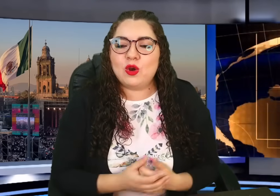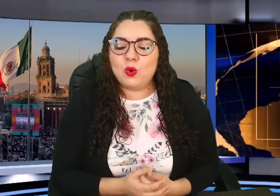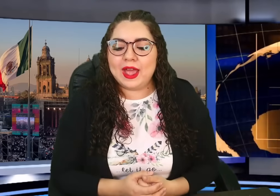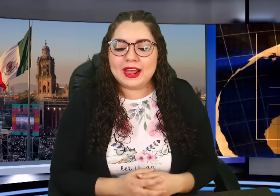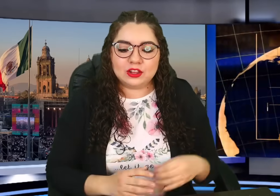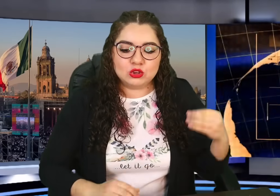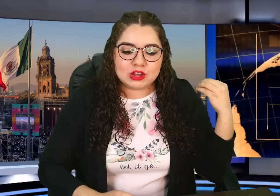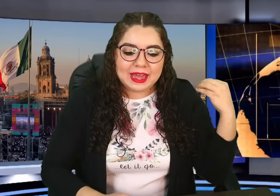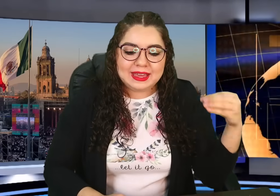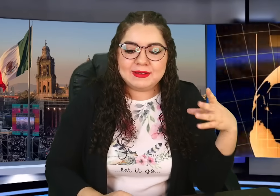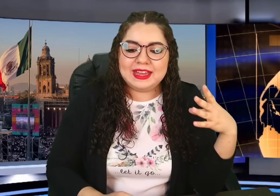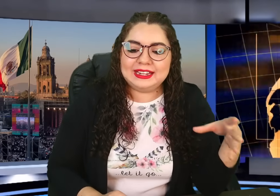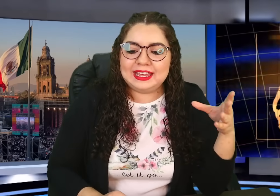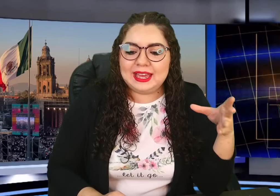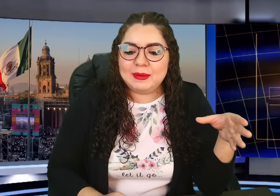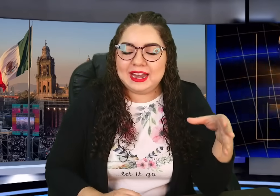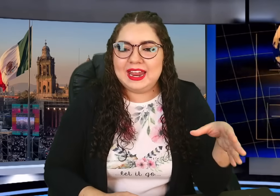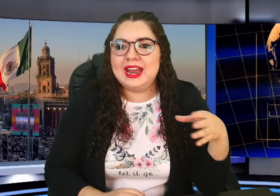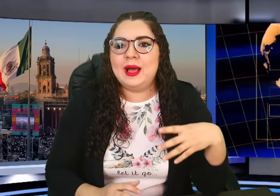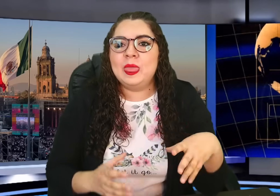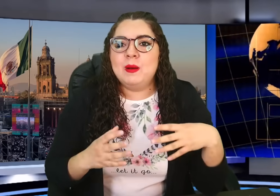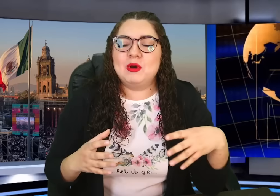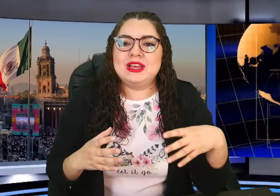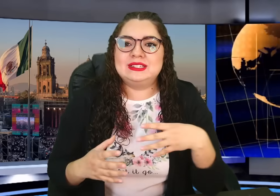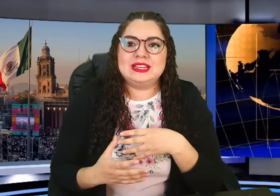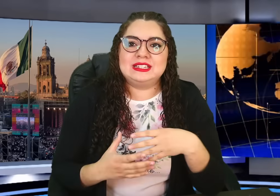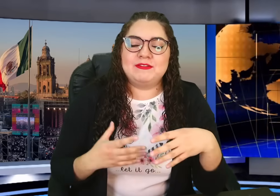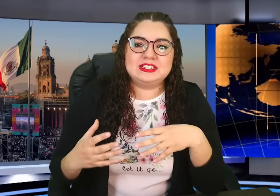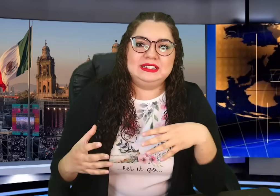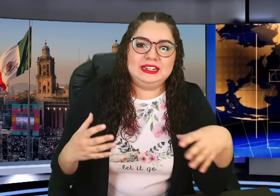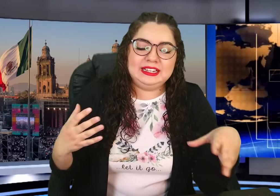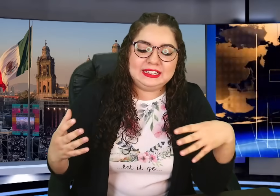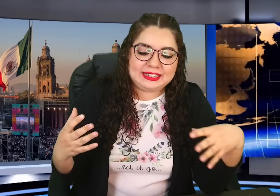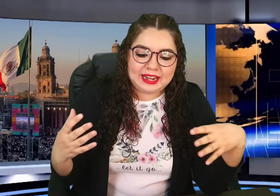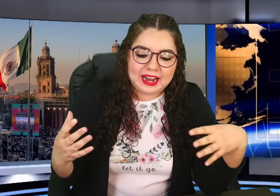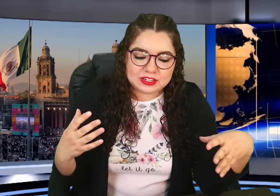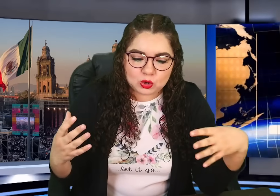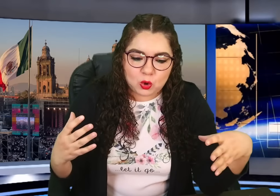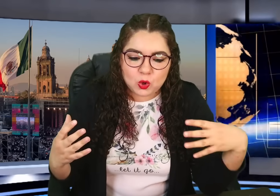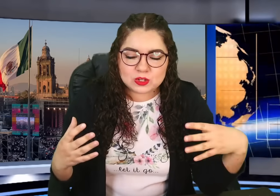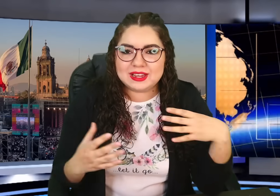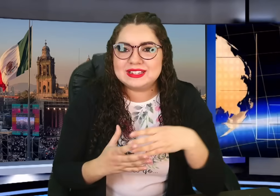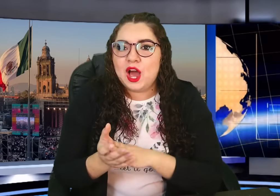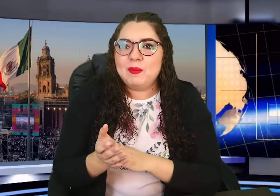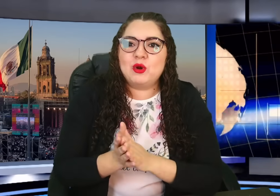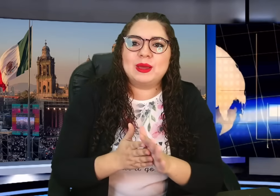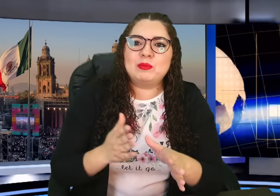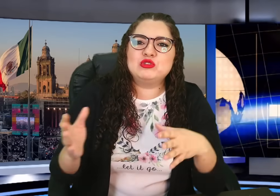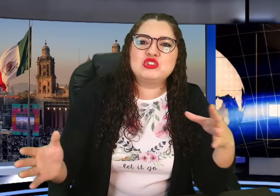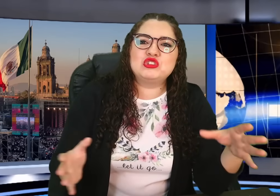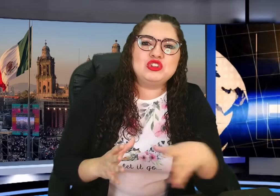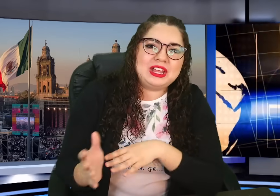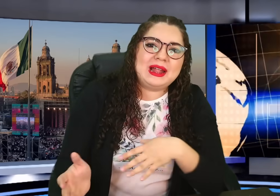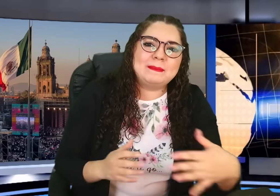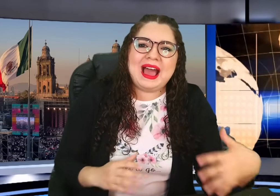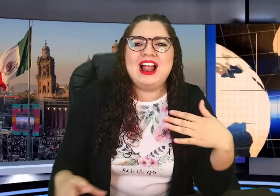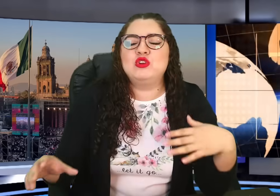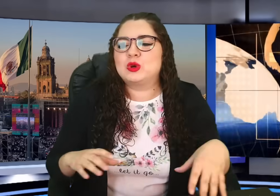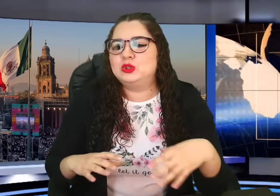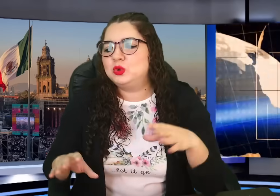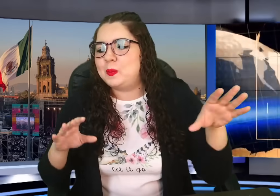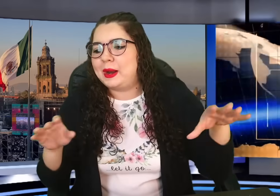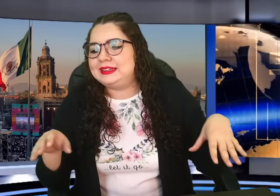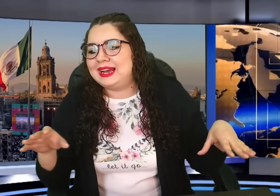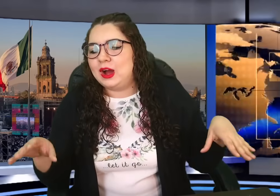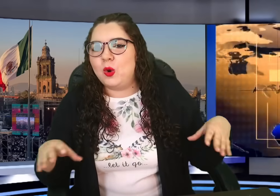llegar a acuerdos y ver de qué manera pues se facilitan las cosas, porque pues no son tan malos,